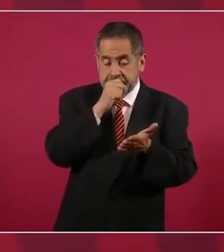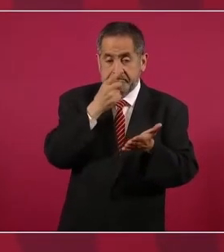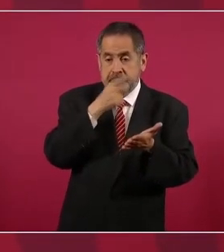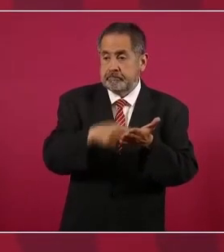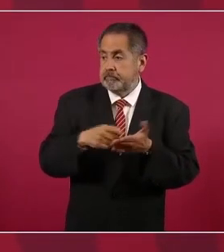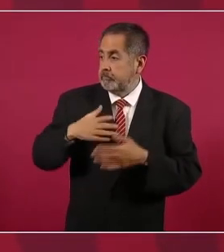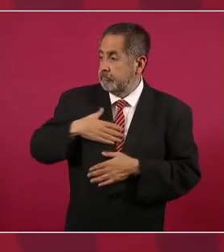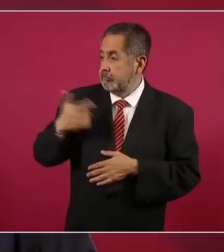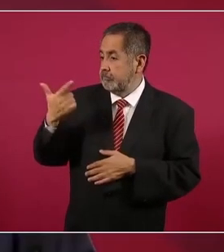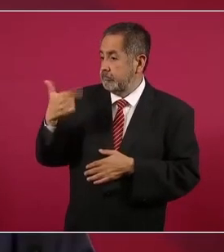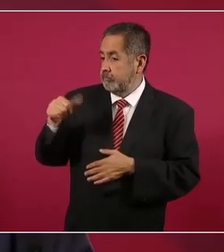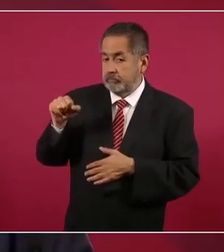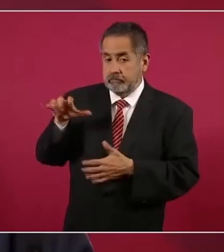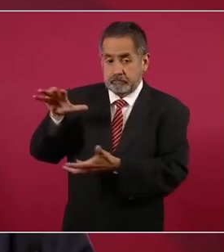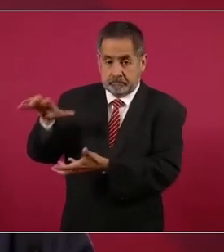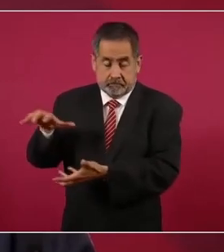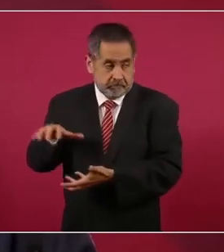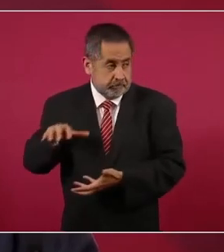gas